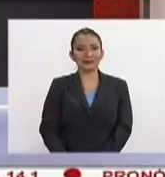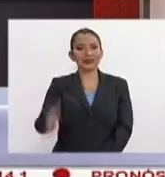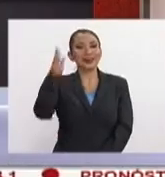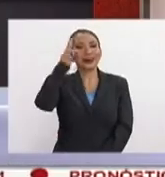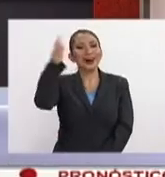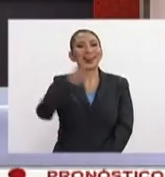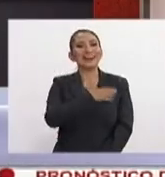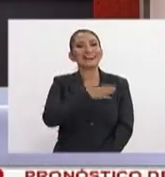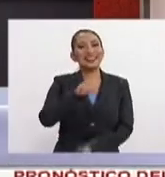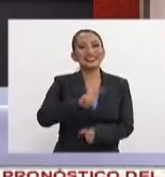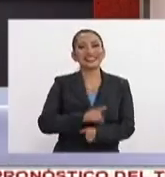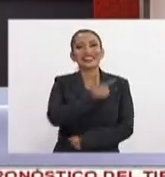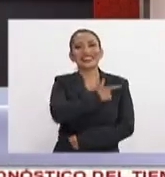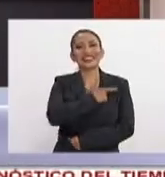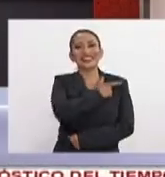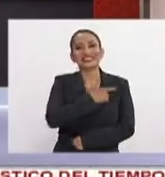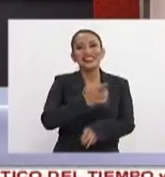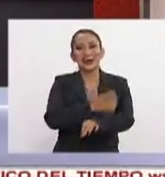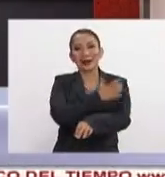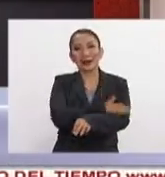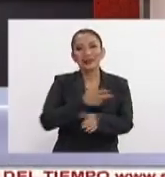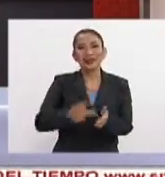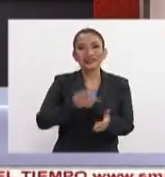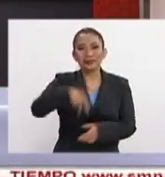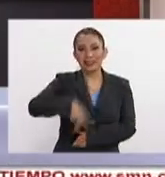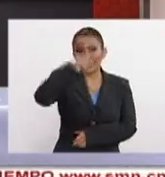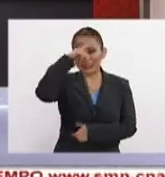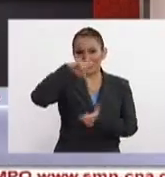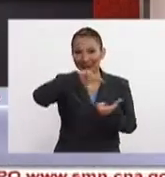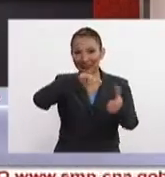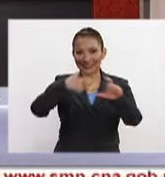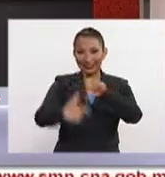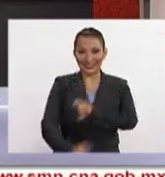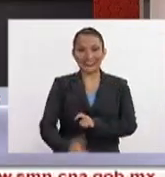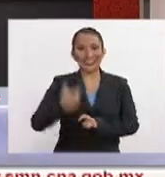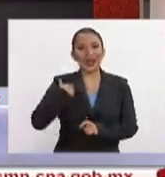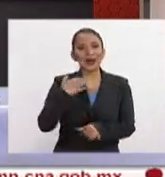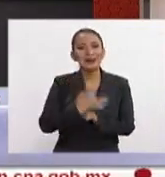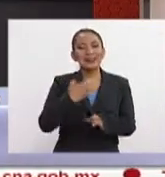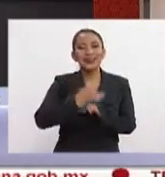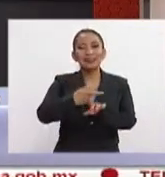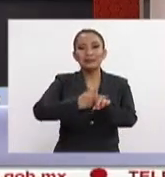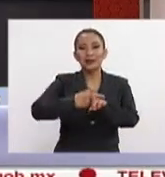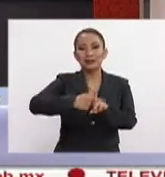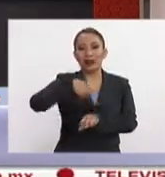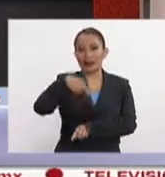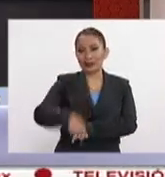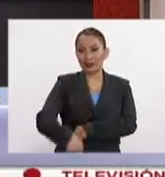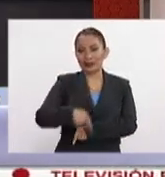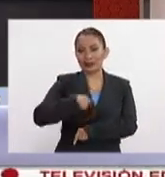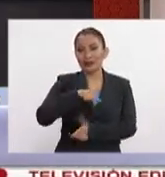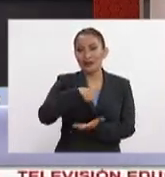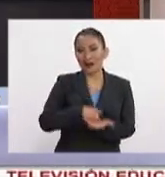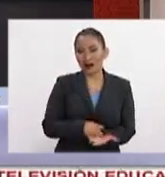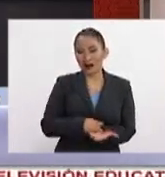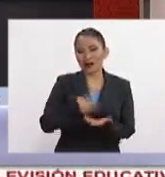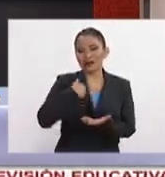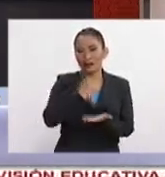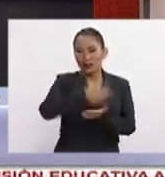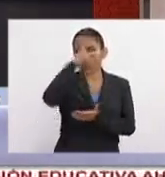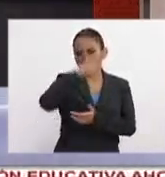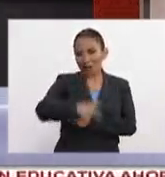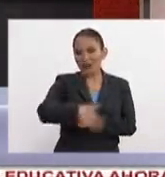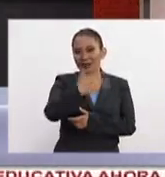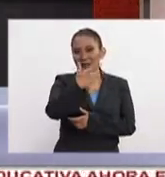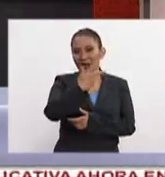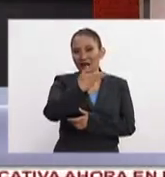Hola, ¿qué tal? Muy buenos días. Qué gusto que nos acompañen en una edición más de México al Día. En este momento la temperatura en el Valle de México,